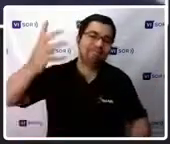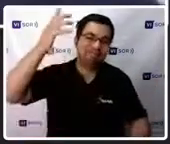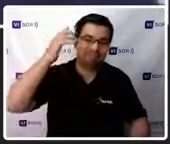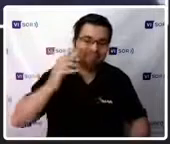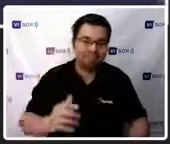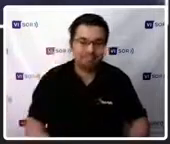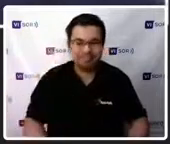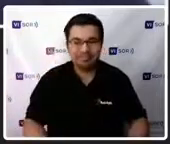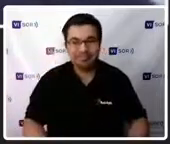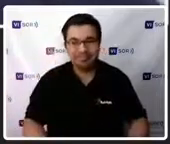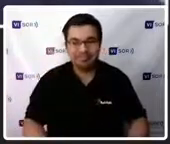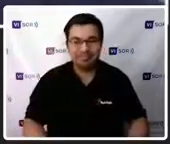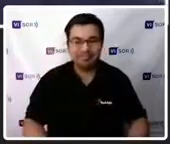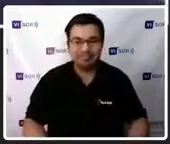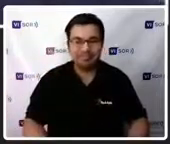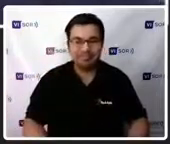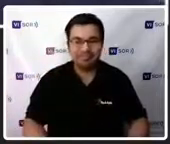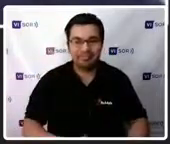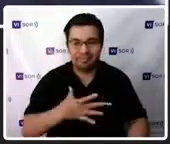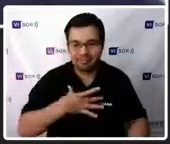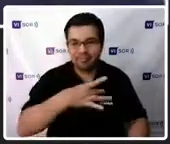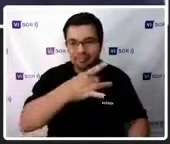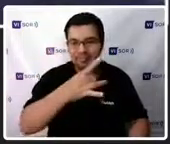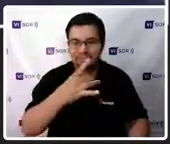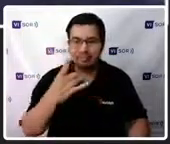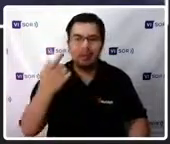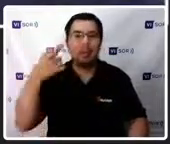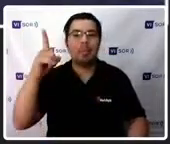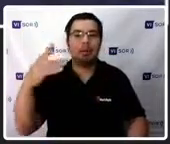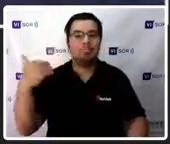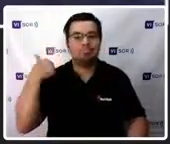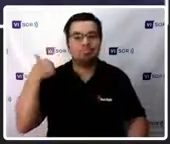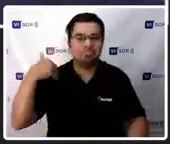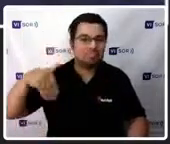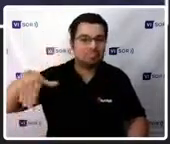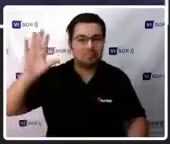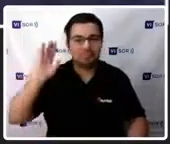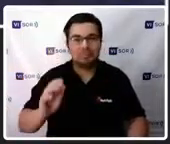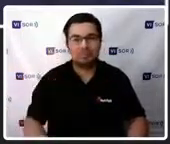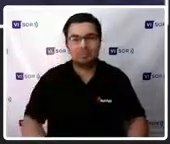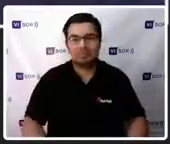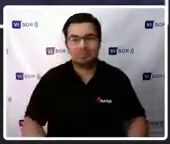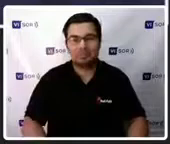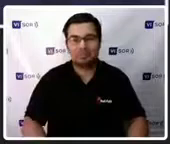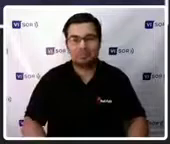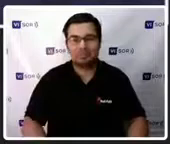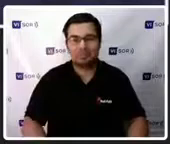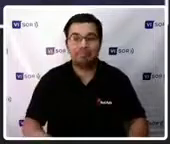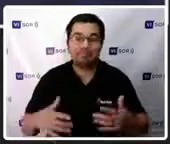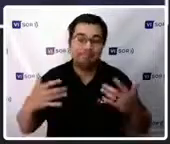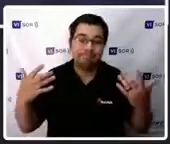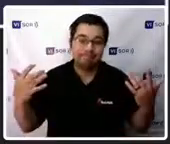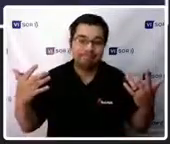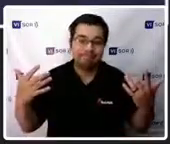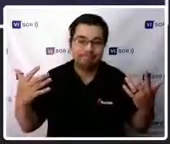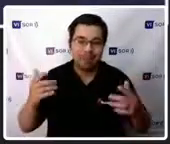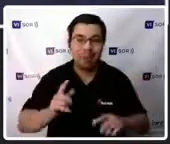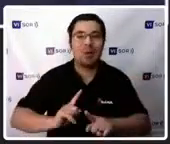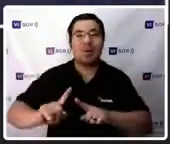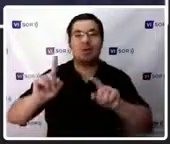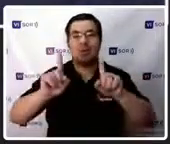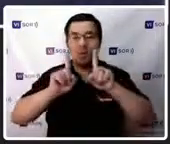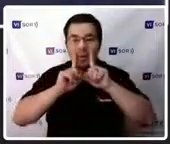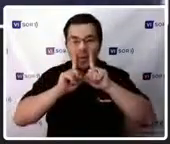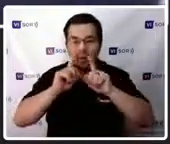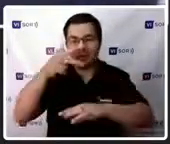no quedé, pero no importa, pero ahí Tu dije, destino wow. era otro, ¿viste? Más la hotelería. Claro, así es, pues ella estaba más